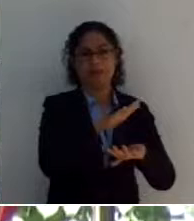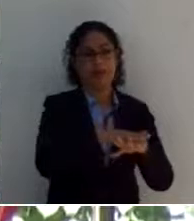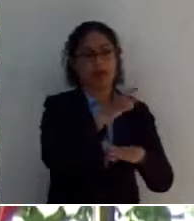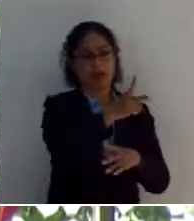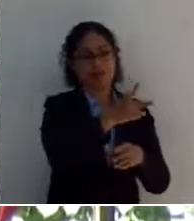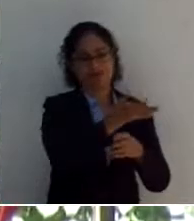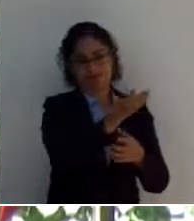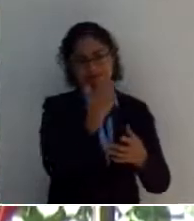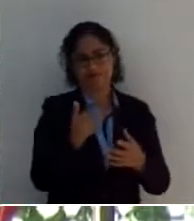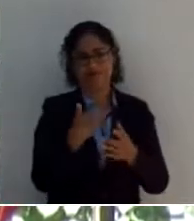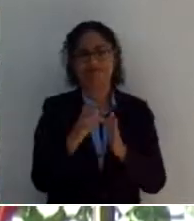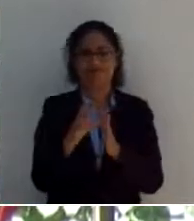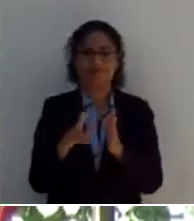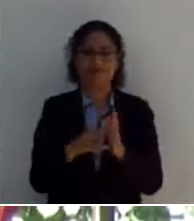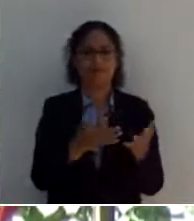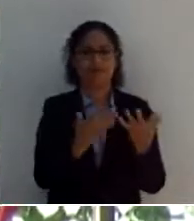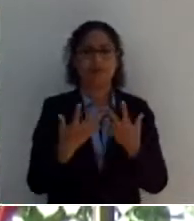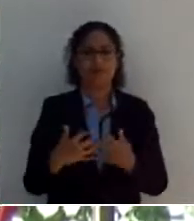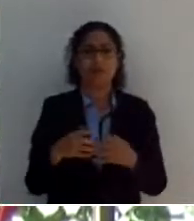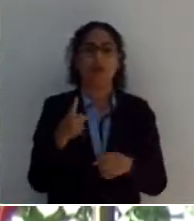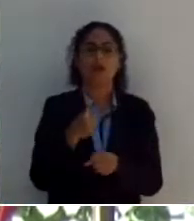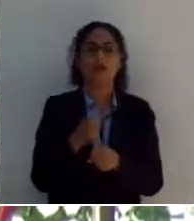la graduación de los